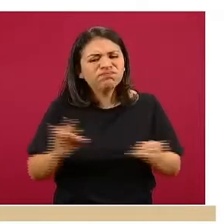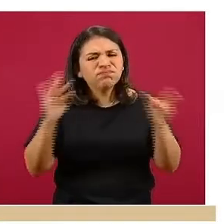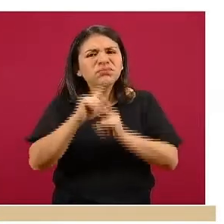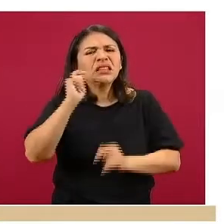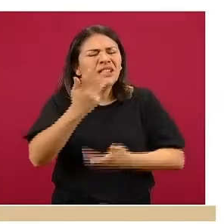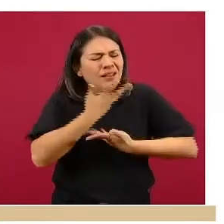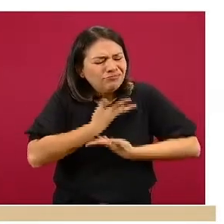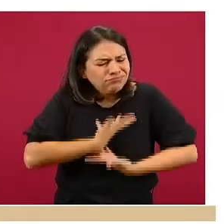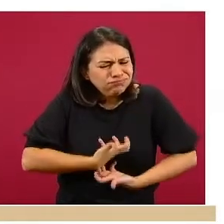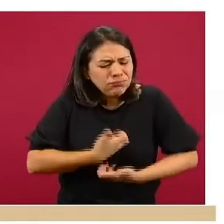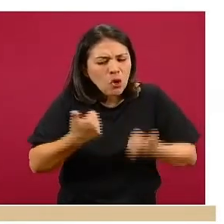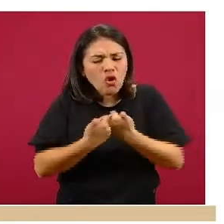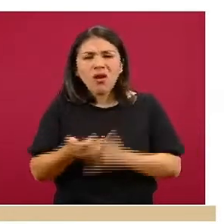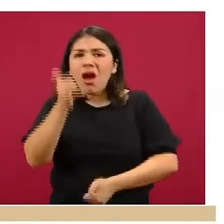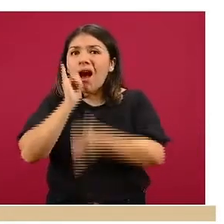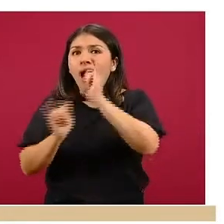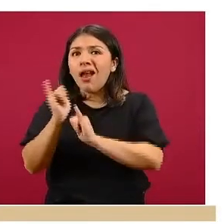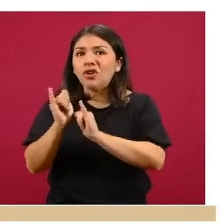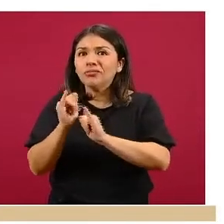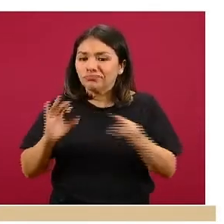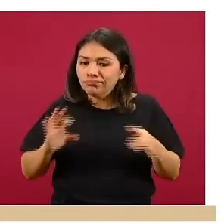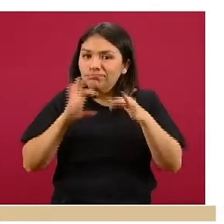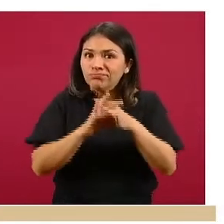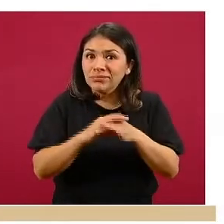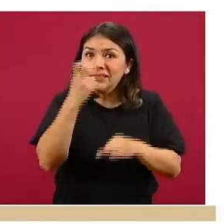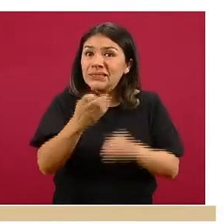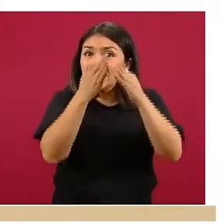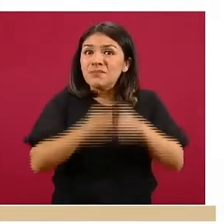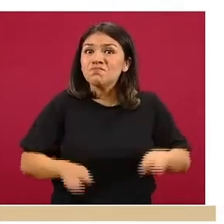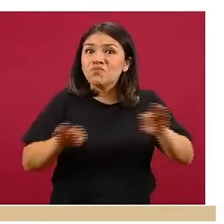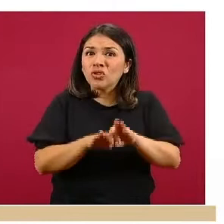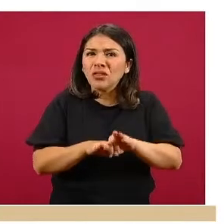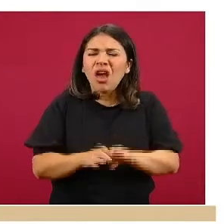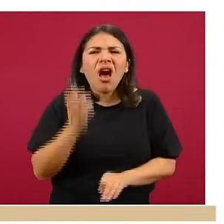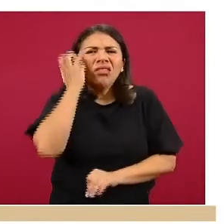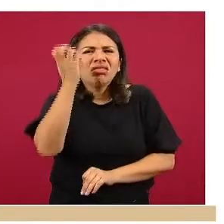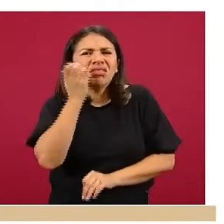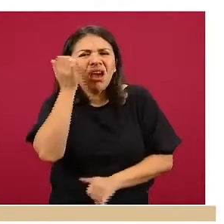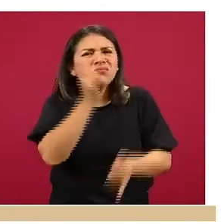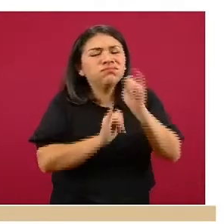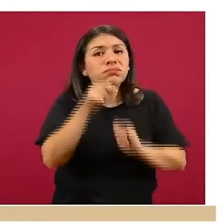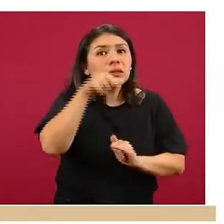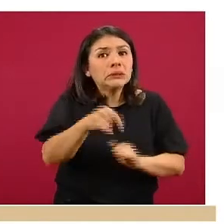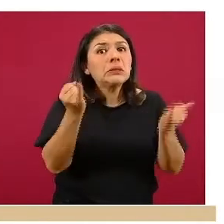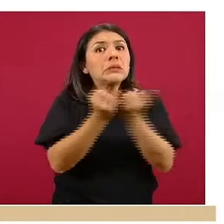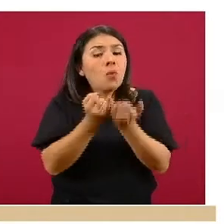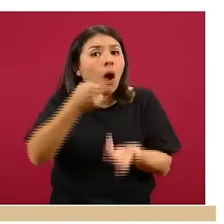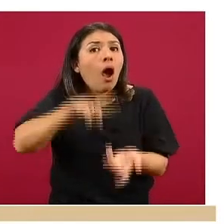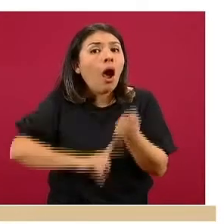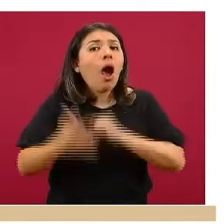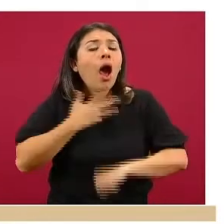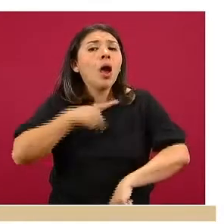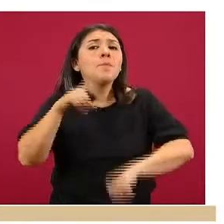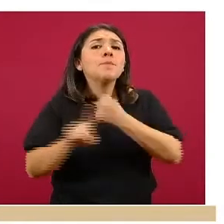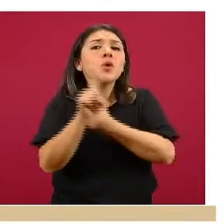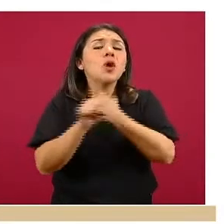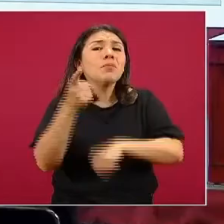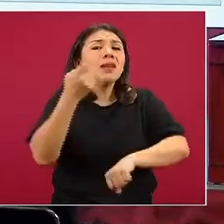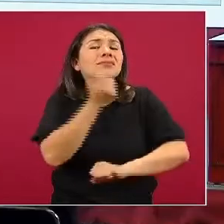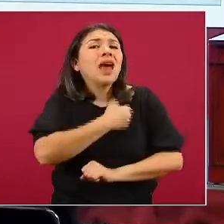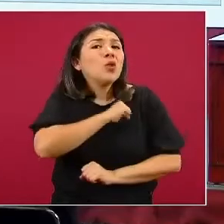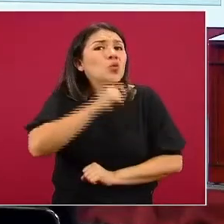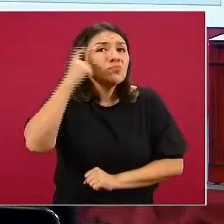depresión. Es muy importante que veamos que los problemas que tienen que ver con sustancias también son en parte un problema de salud mental.